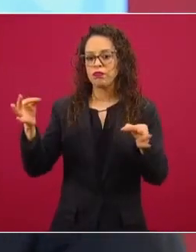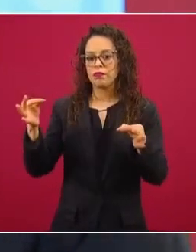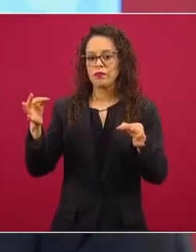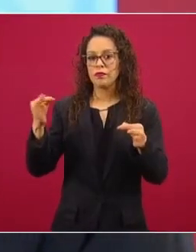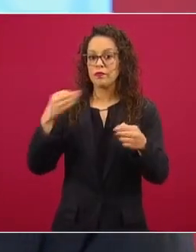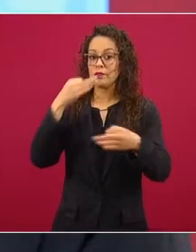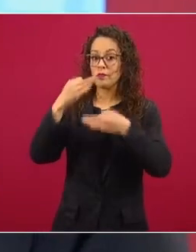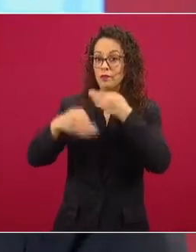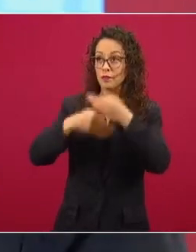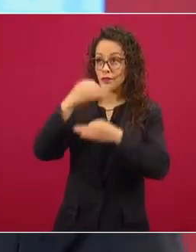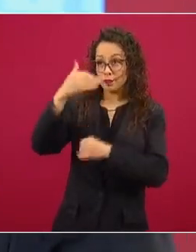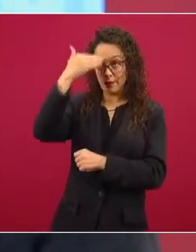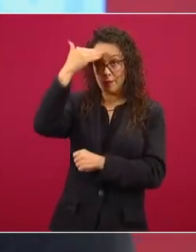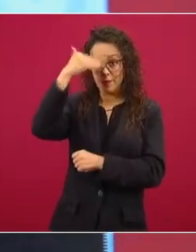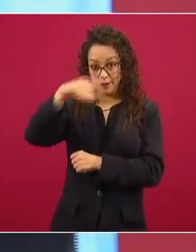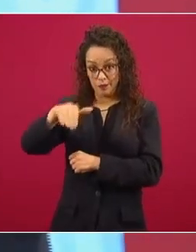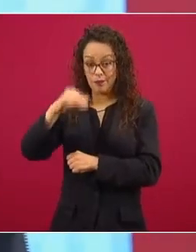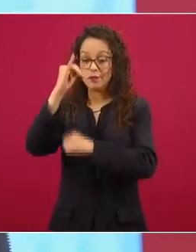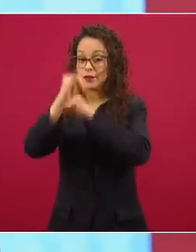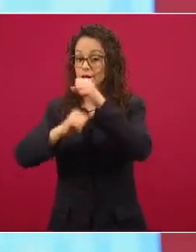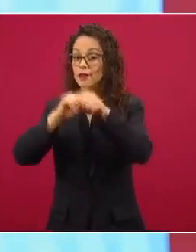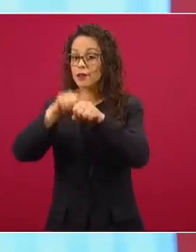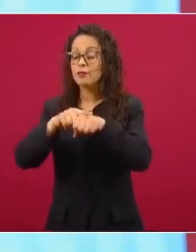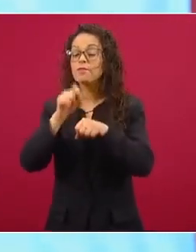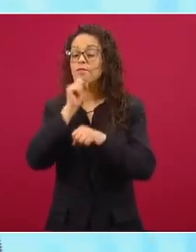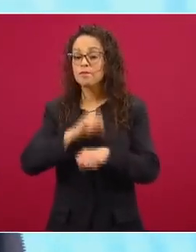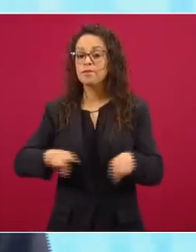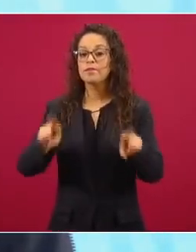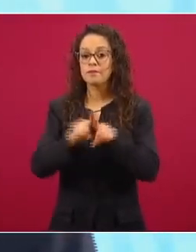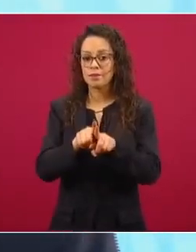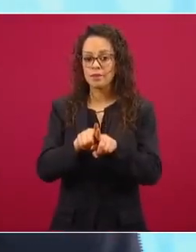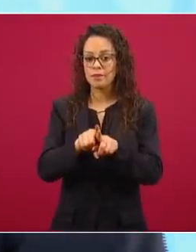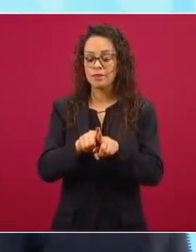podía enfrentar una decadencia